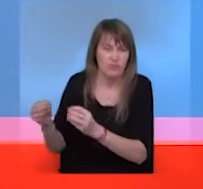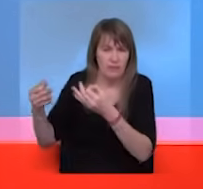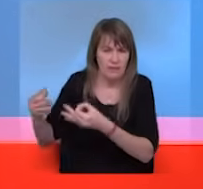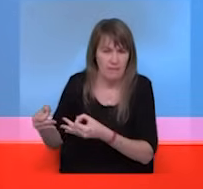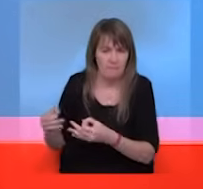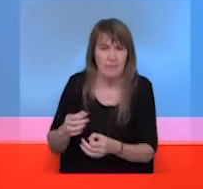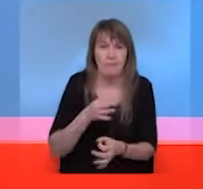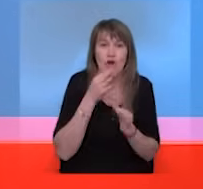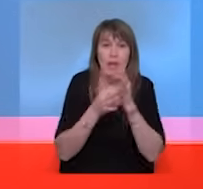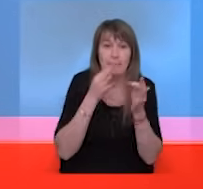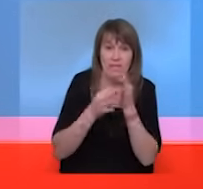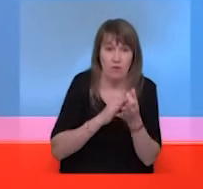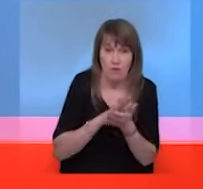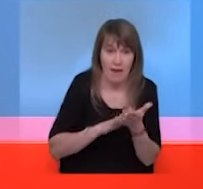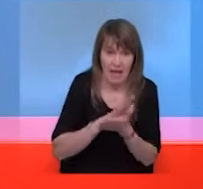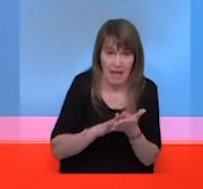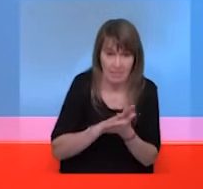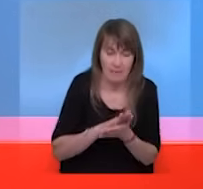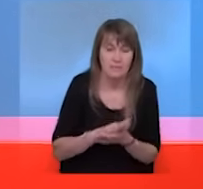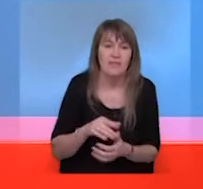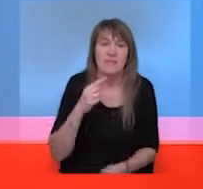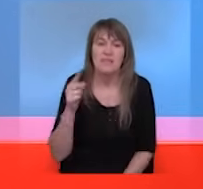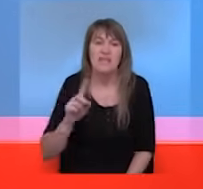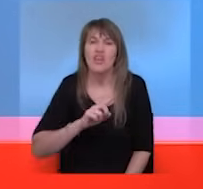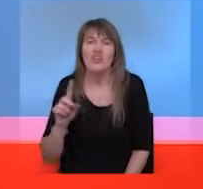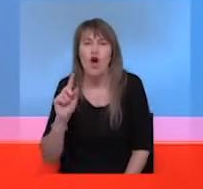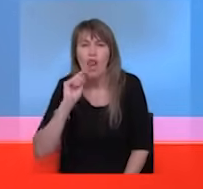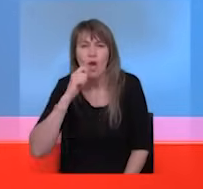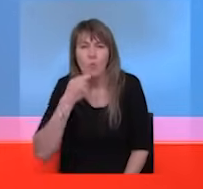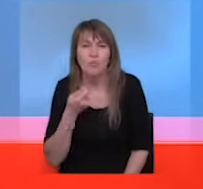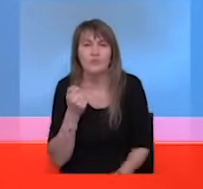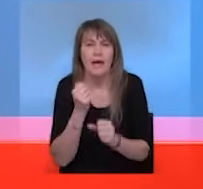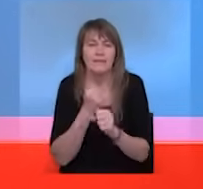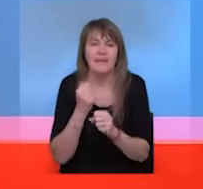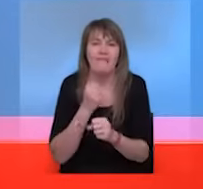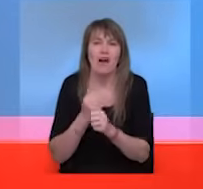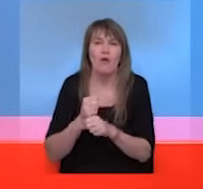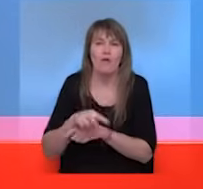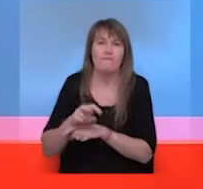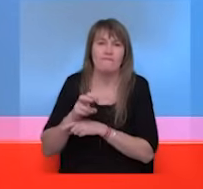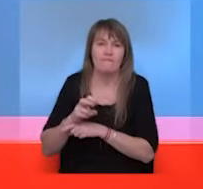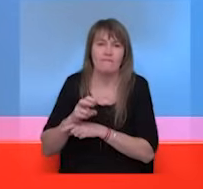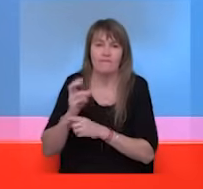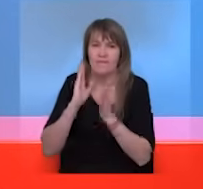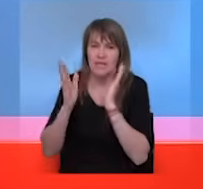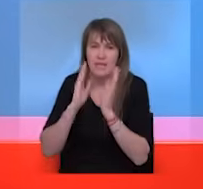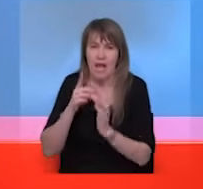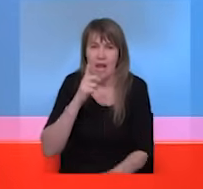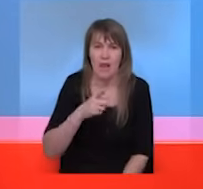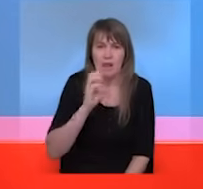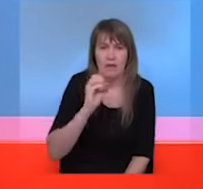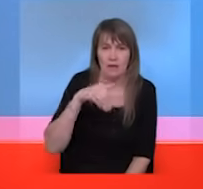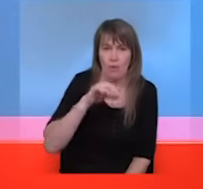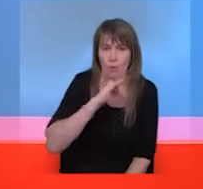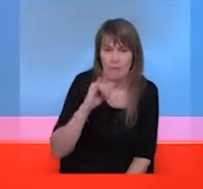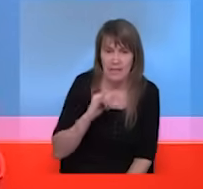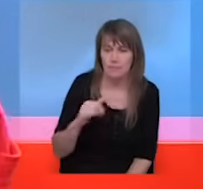lo explicó no le gusta el trabajo del fiscal Gómez porque durante su gestión ha